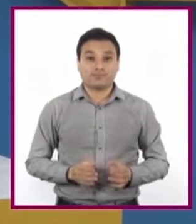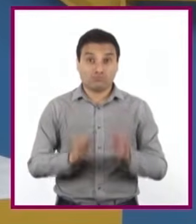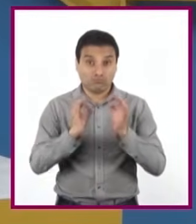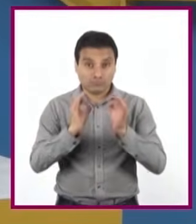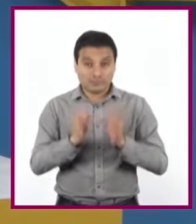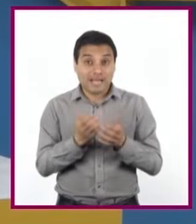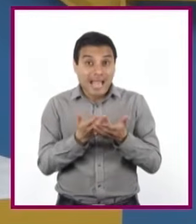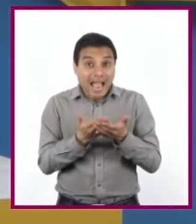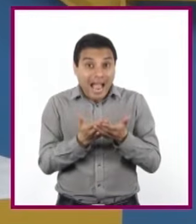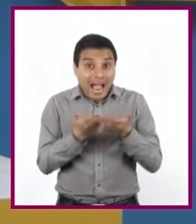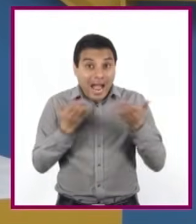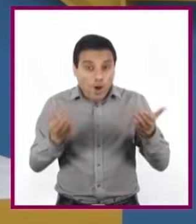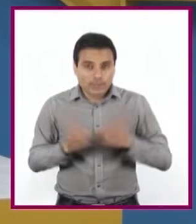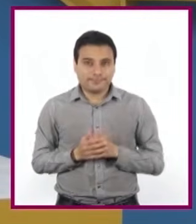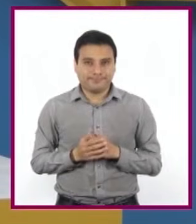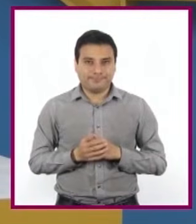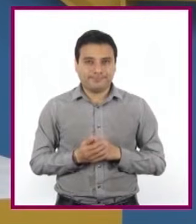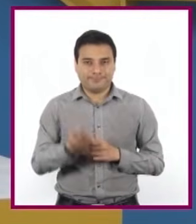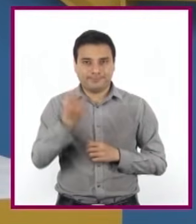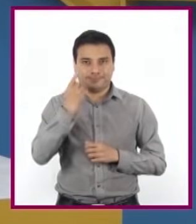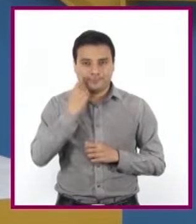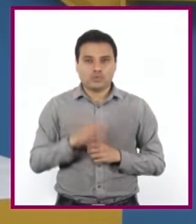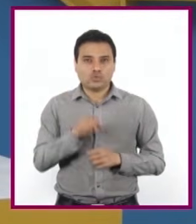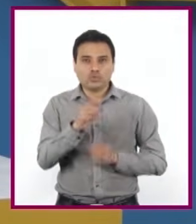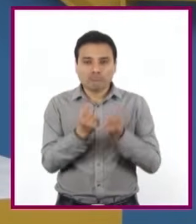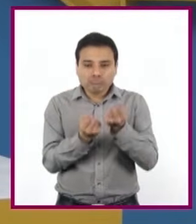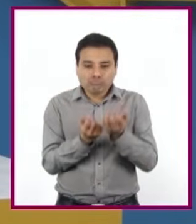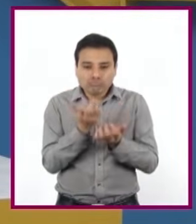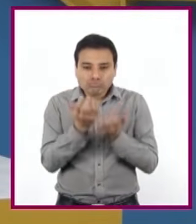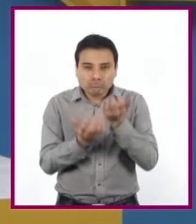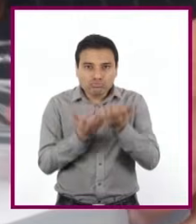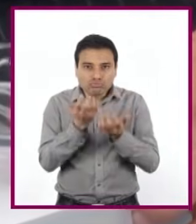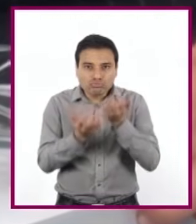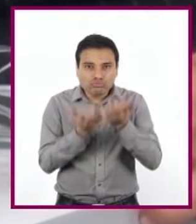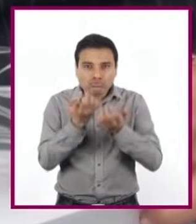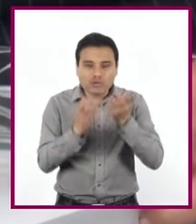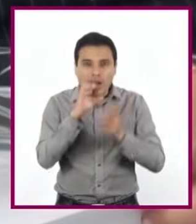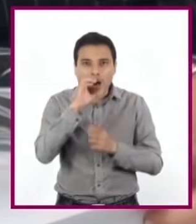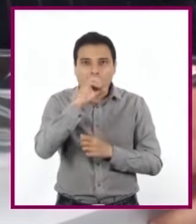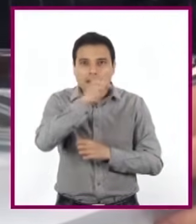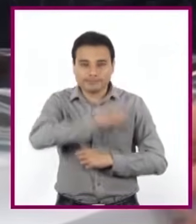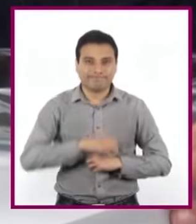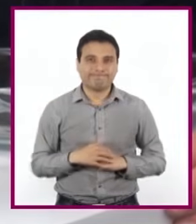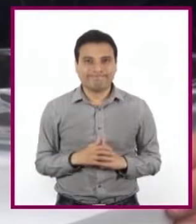Ahora, con ayuda de la lámpara de alcohol, calienta el pedazo de vela.